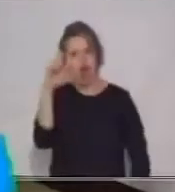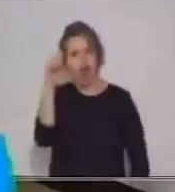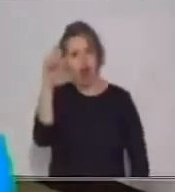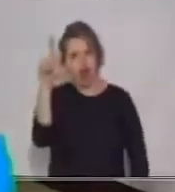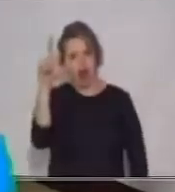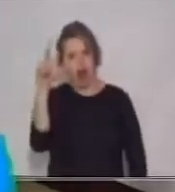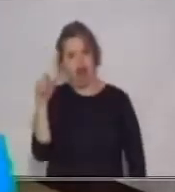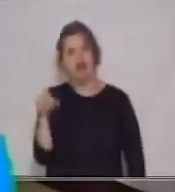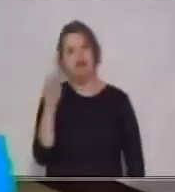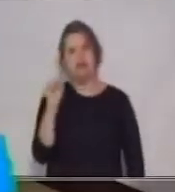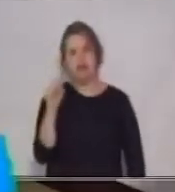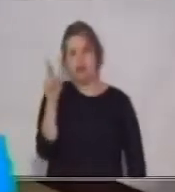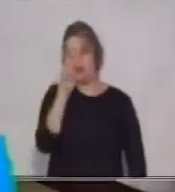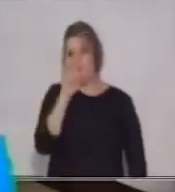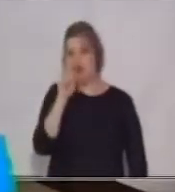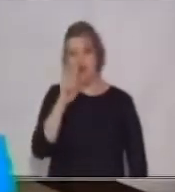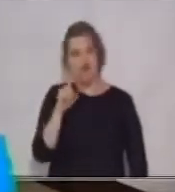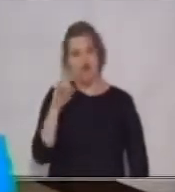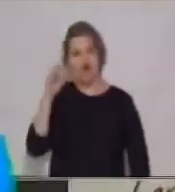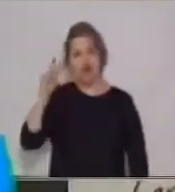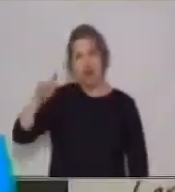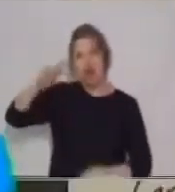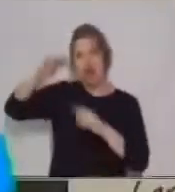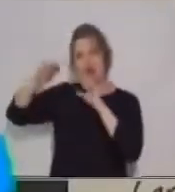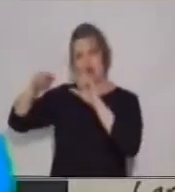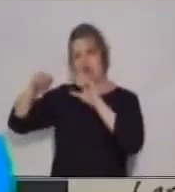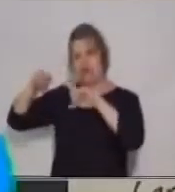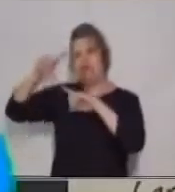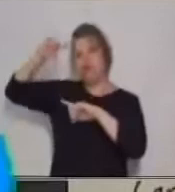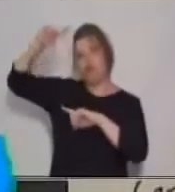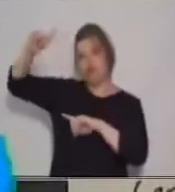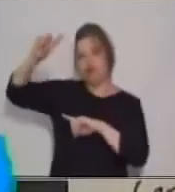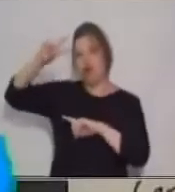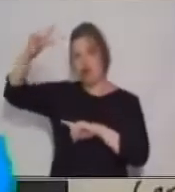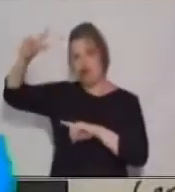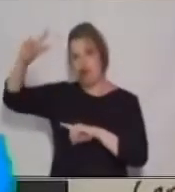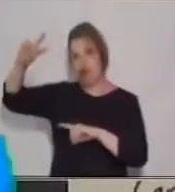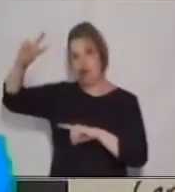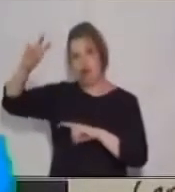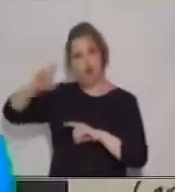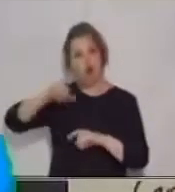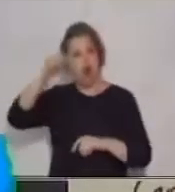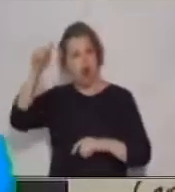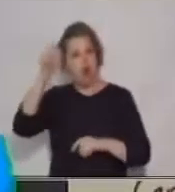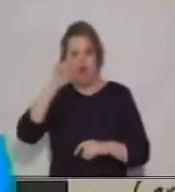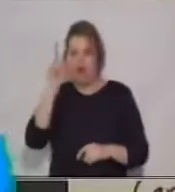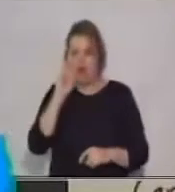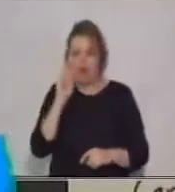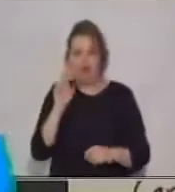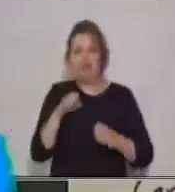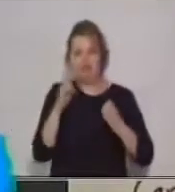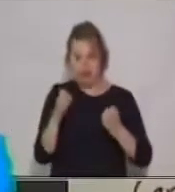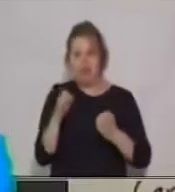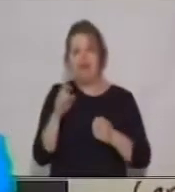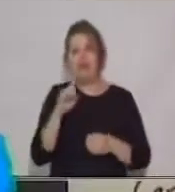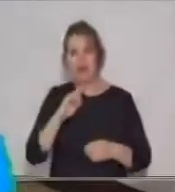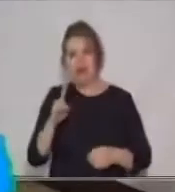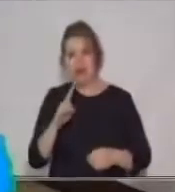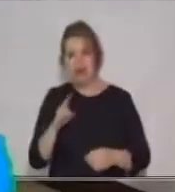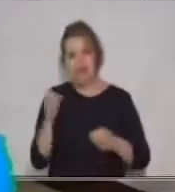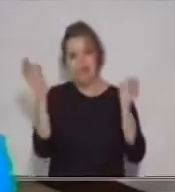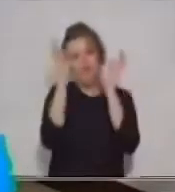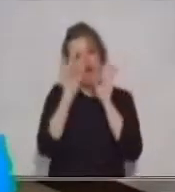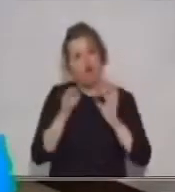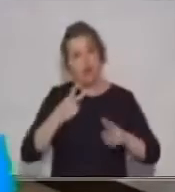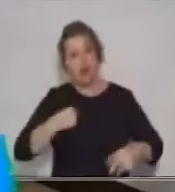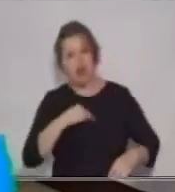Porque no viene al cuadrado. El que viene al cuadrado es X. Entonces, esta va a ser la forma de